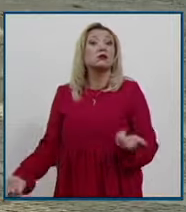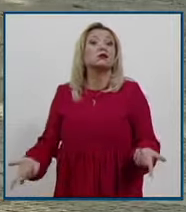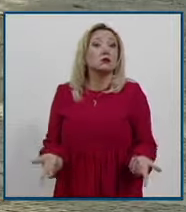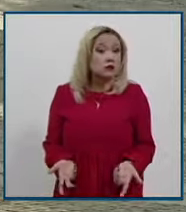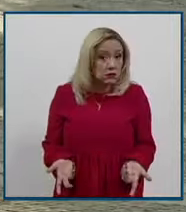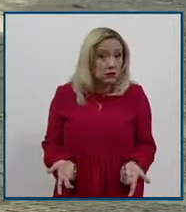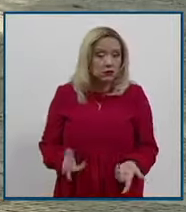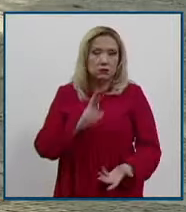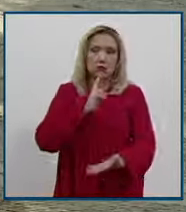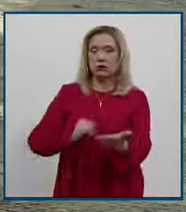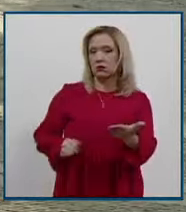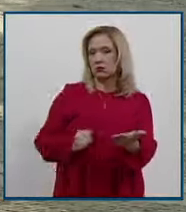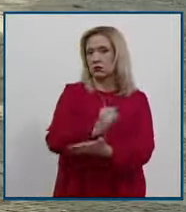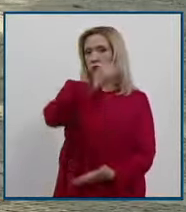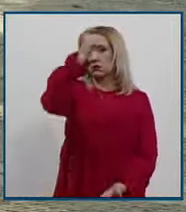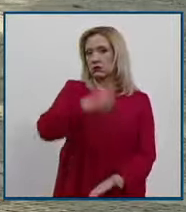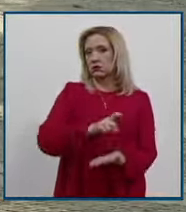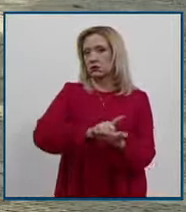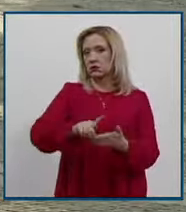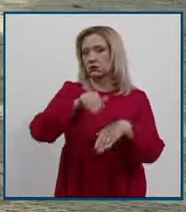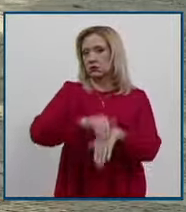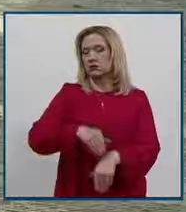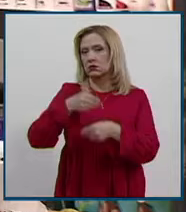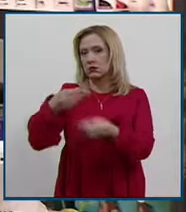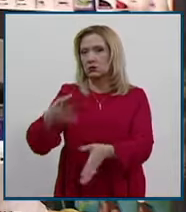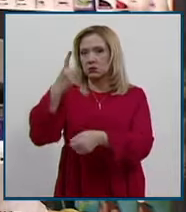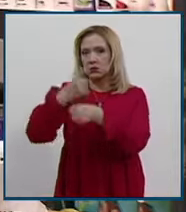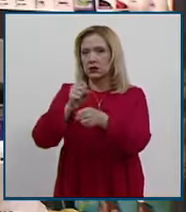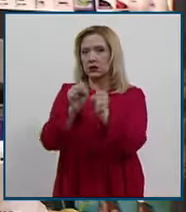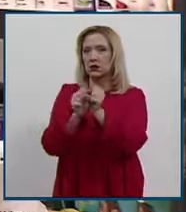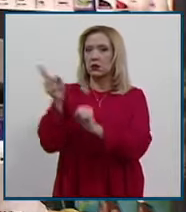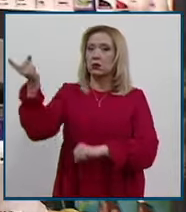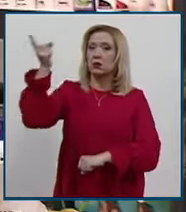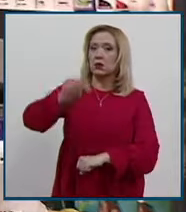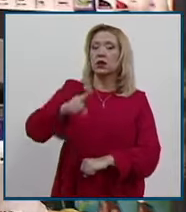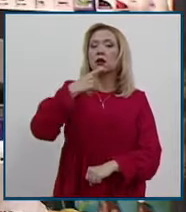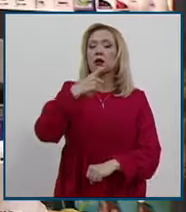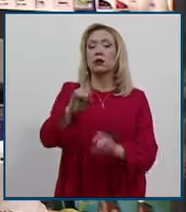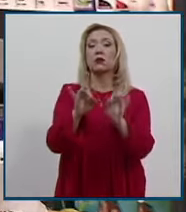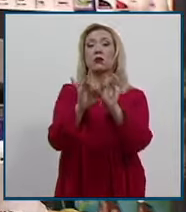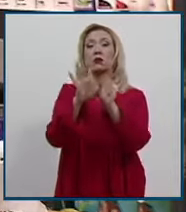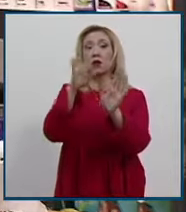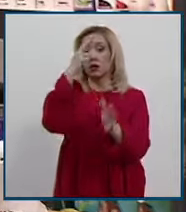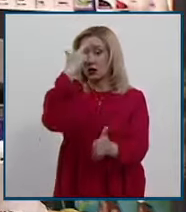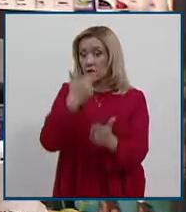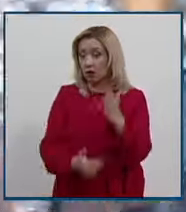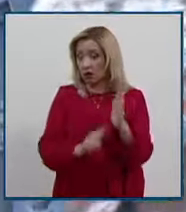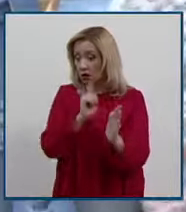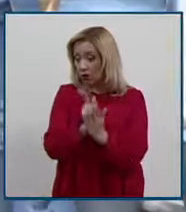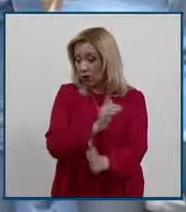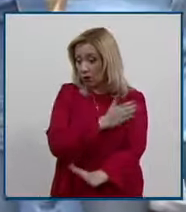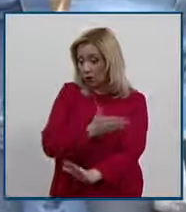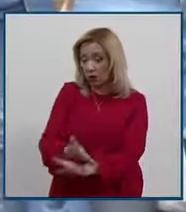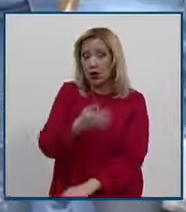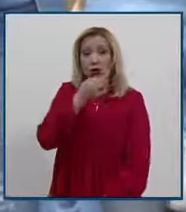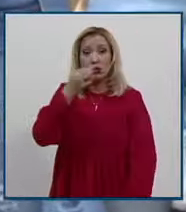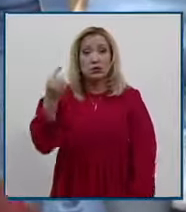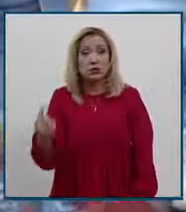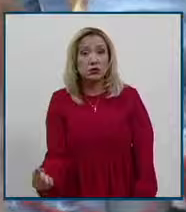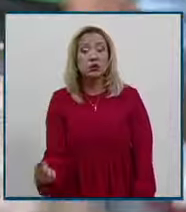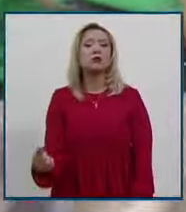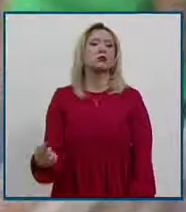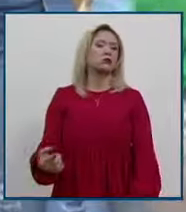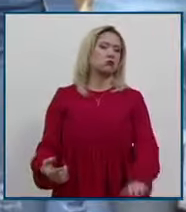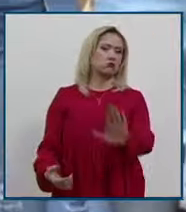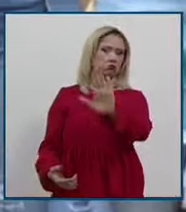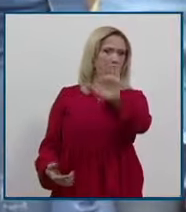una jurisprudencia de la primera sala en las que se precisa que en un evento delictivo es innecesario que el agresor sea una